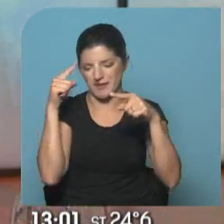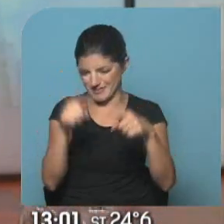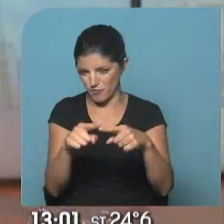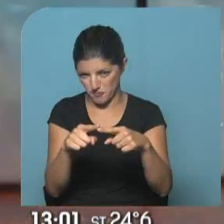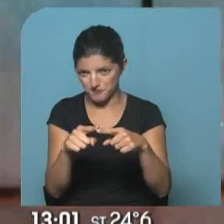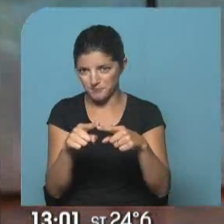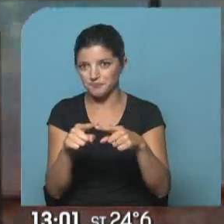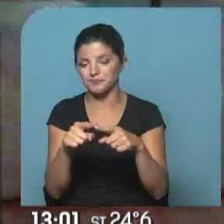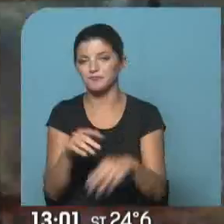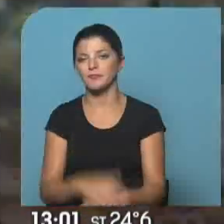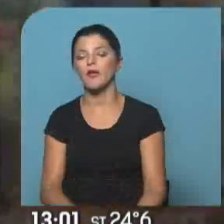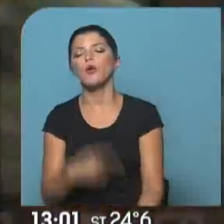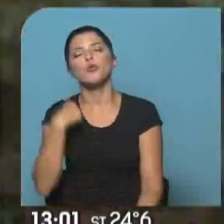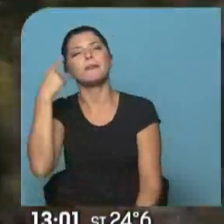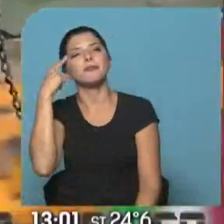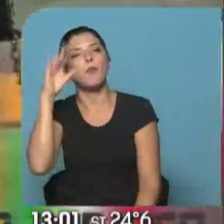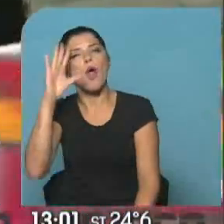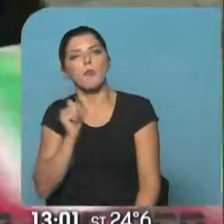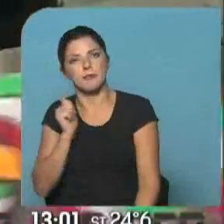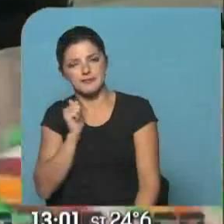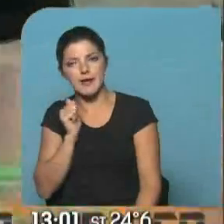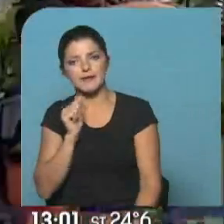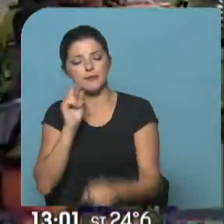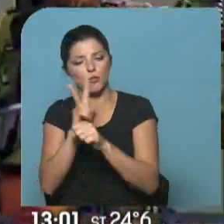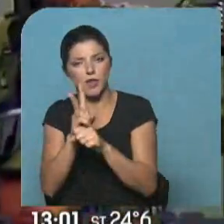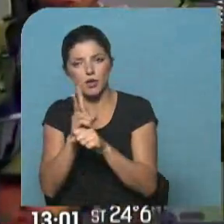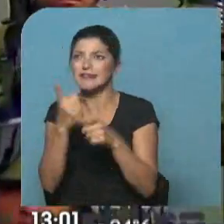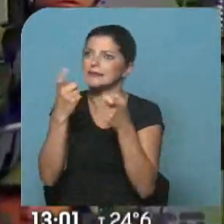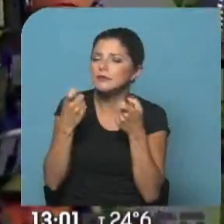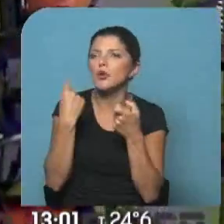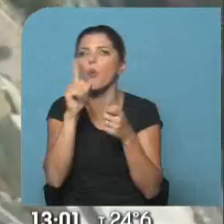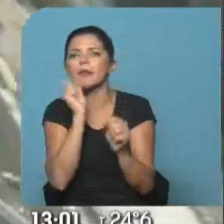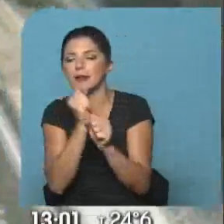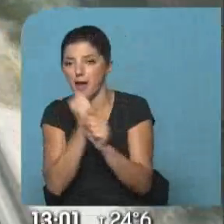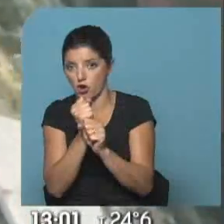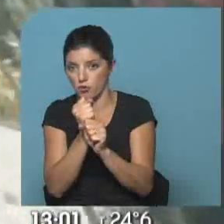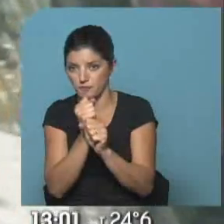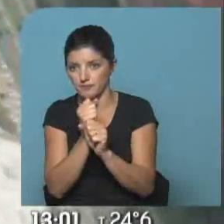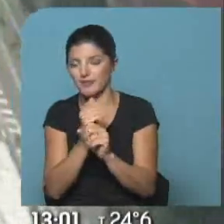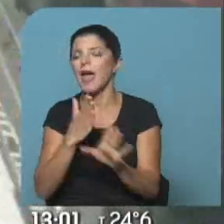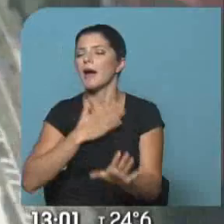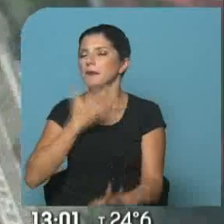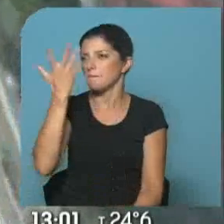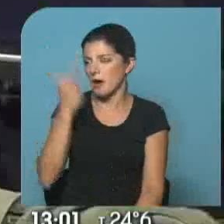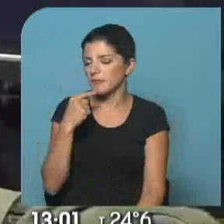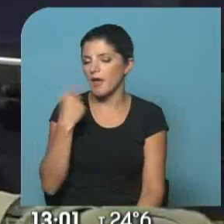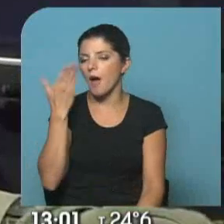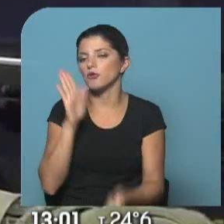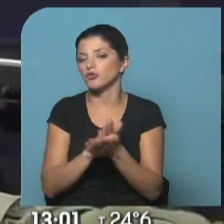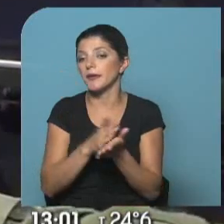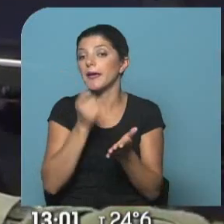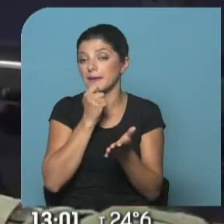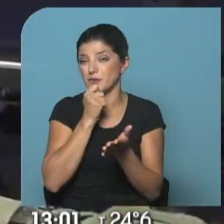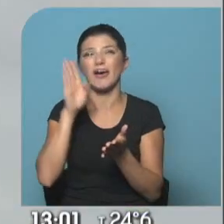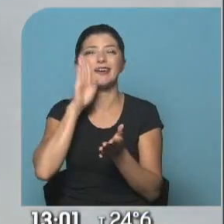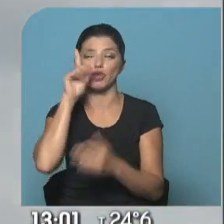ahí uno dice, bueno, ¿las necesito o no las necesito? ¿Qué misión les doy? Y el ejemplo que a mí me gusta utilizar a veces es el de Estados